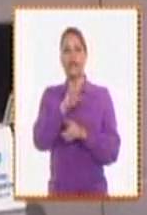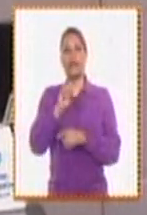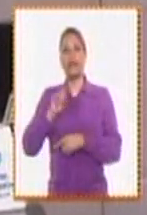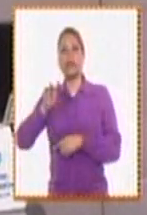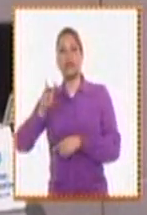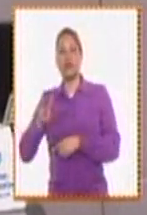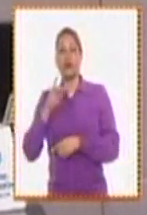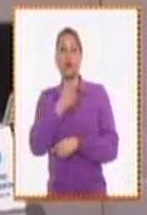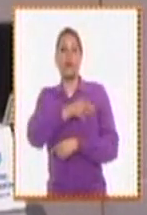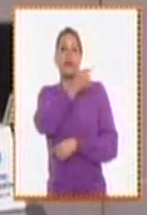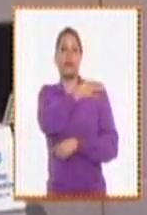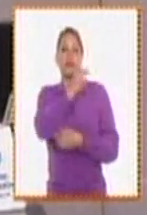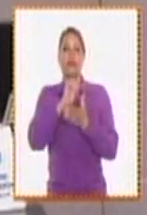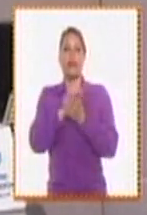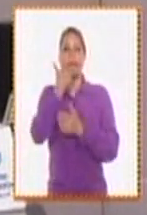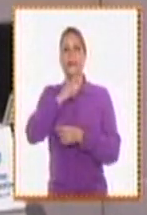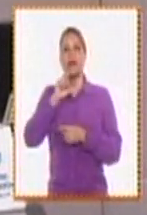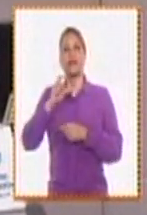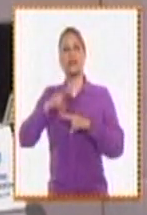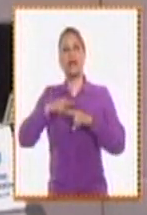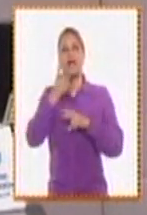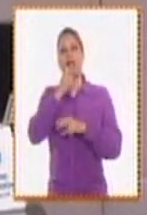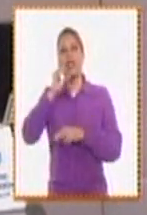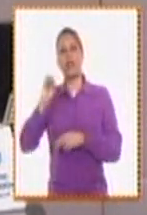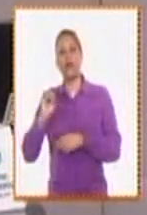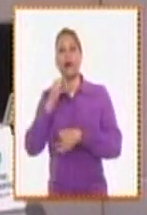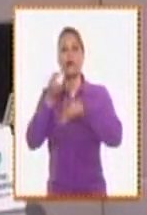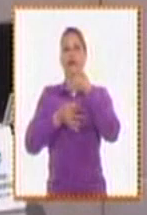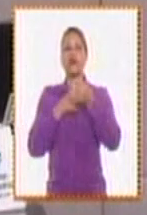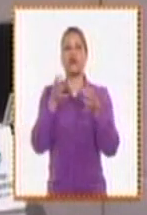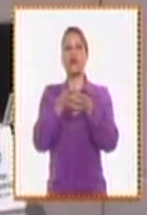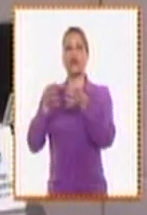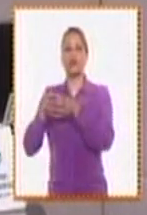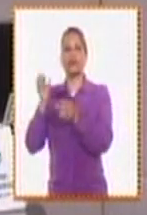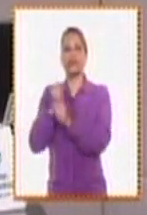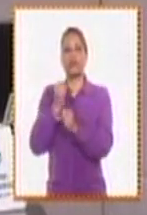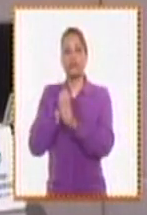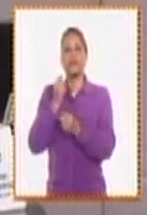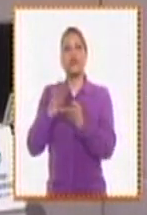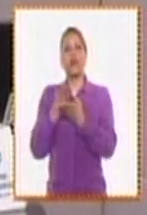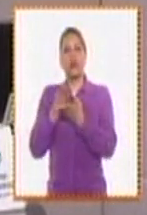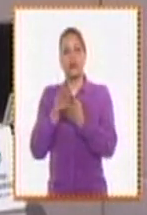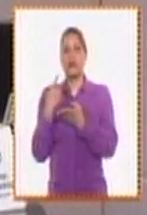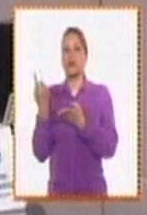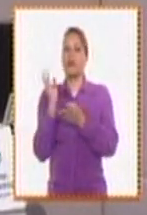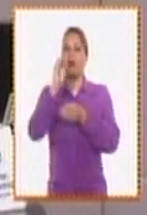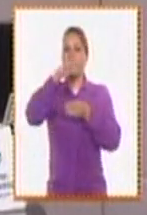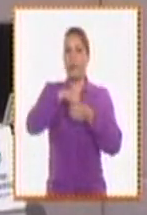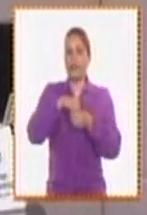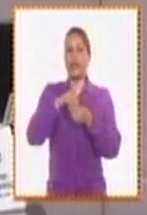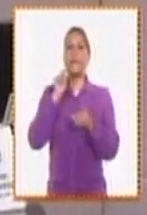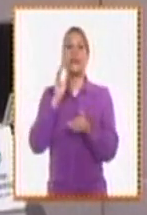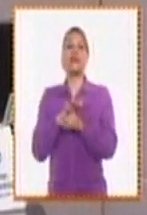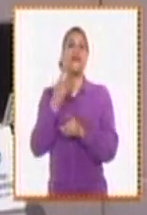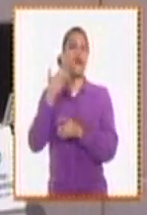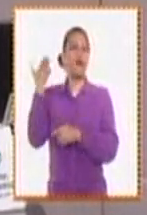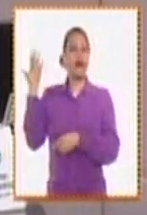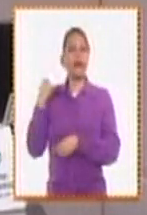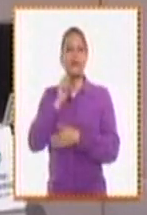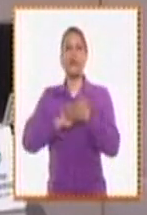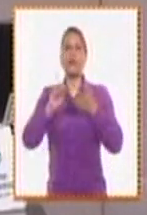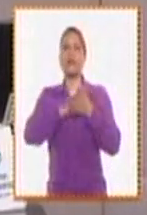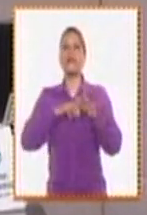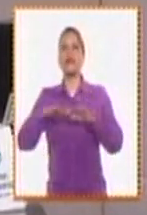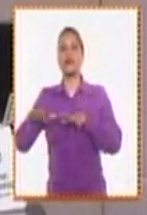Machado ha venido conduciendo un equipo de trabajo, que en eso de la educación somos parte. Comenzamos aquella época con un plan de acción y ya estamos en